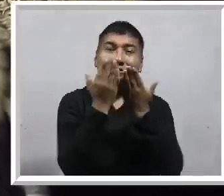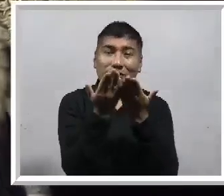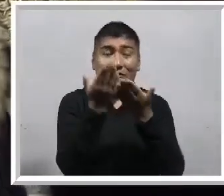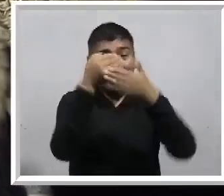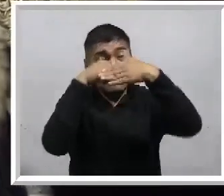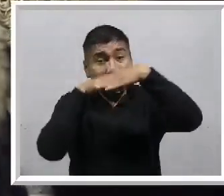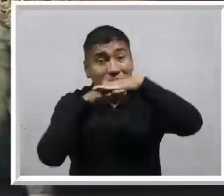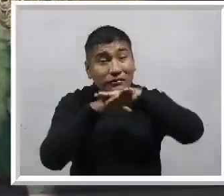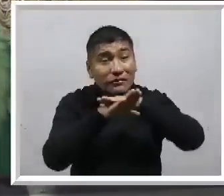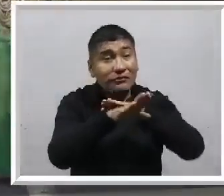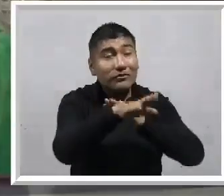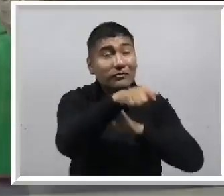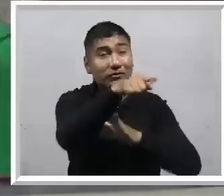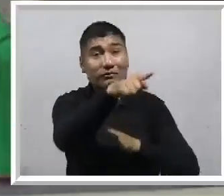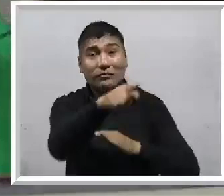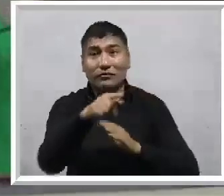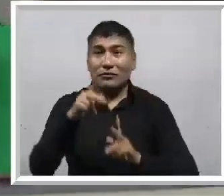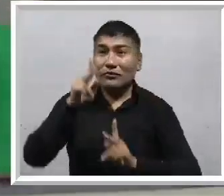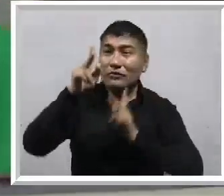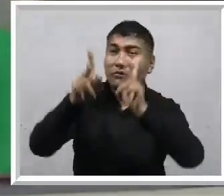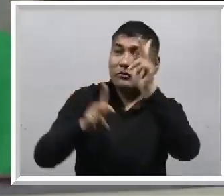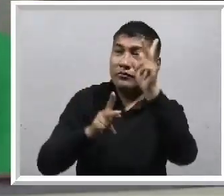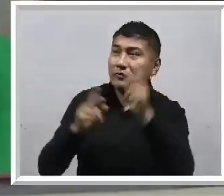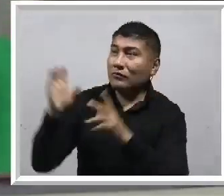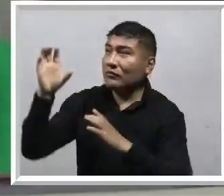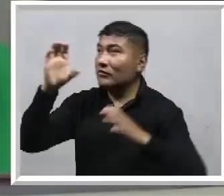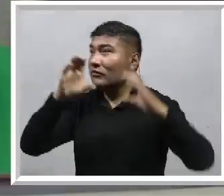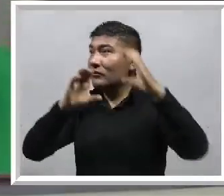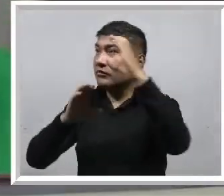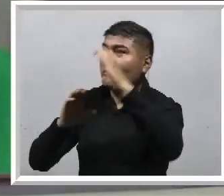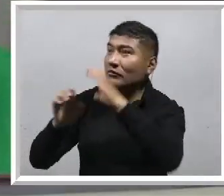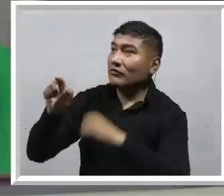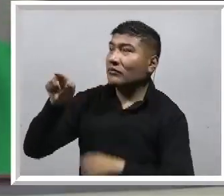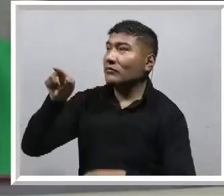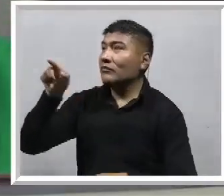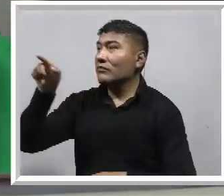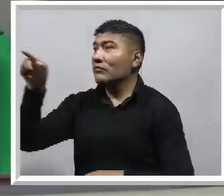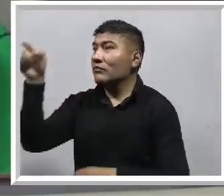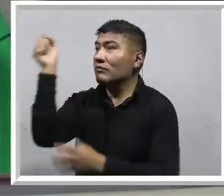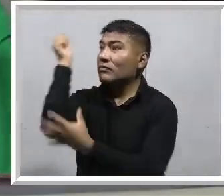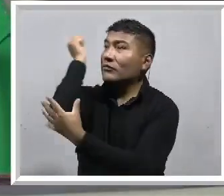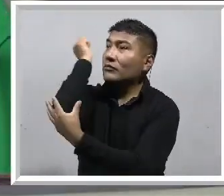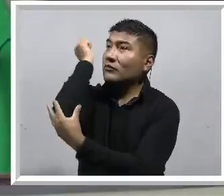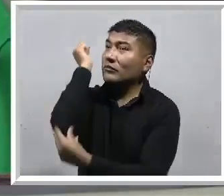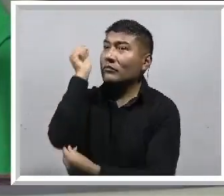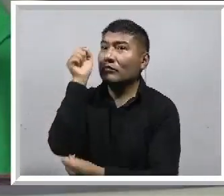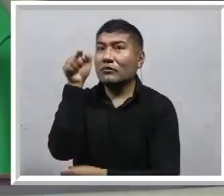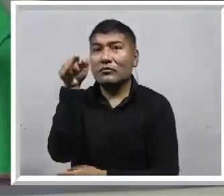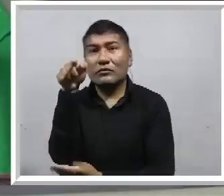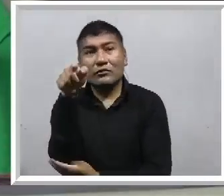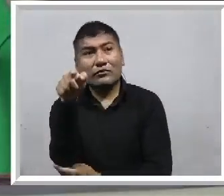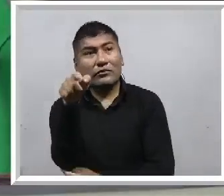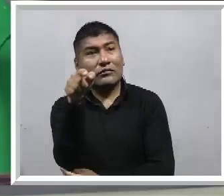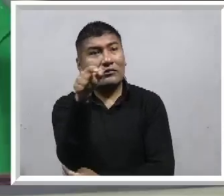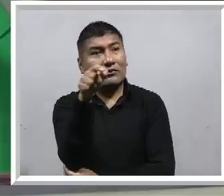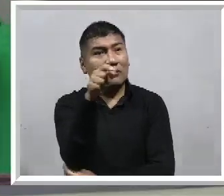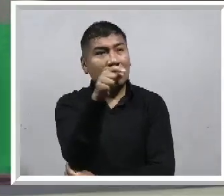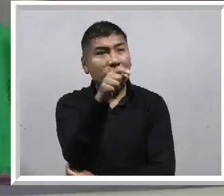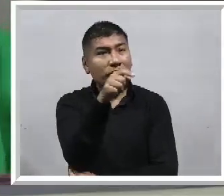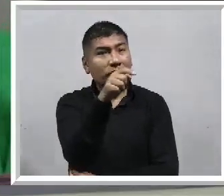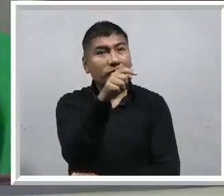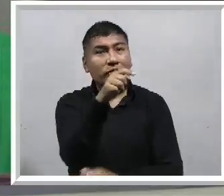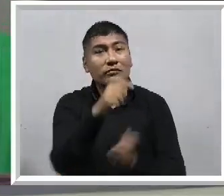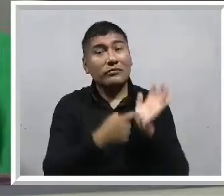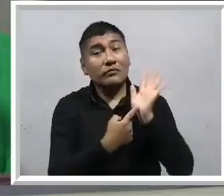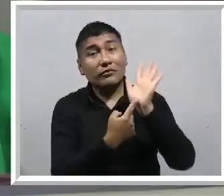entra y la gente Busca entre los más necesitados pobres lo lo presentan